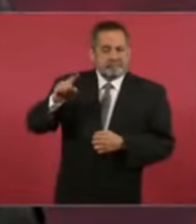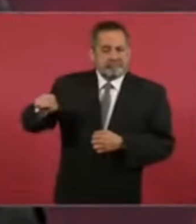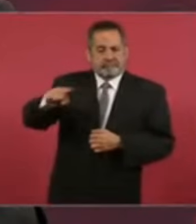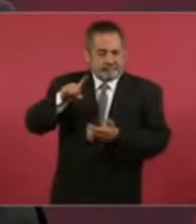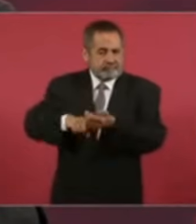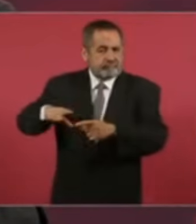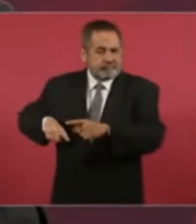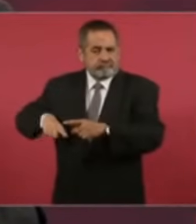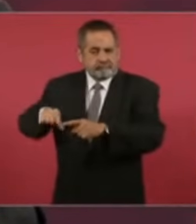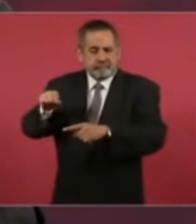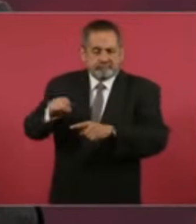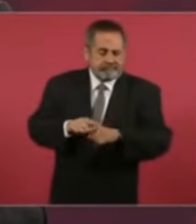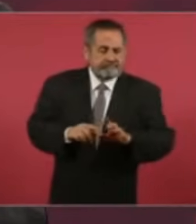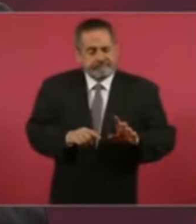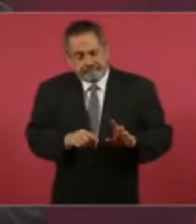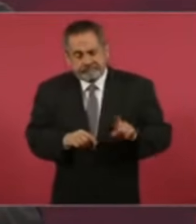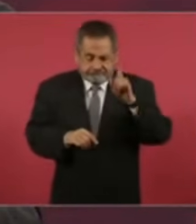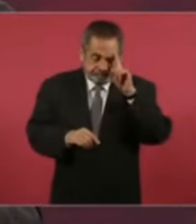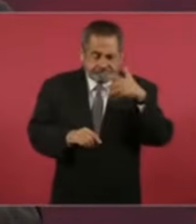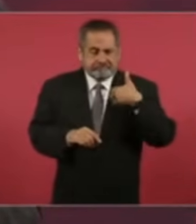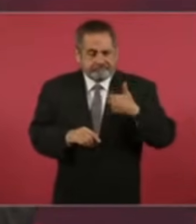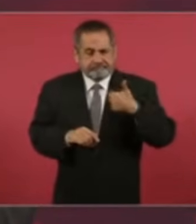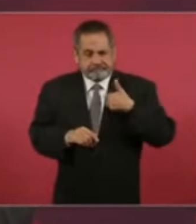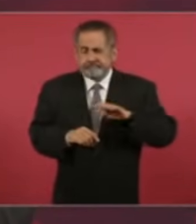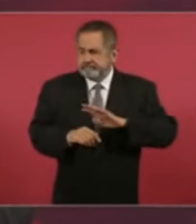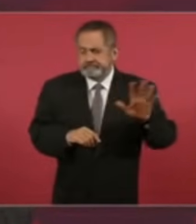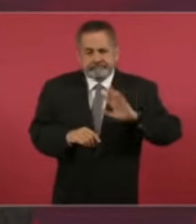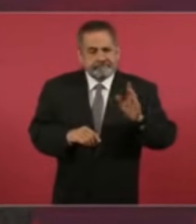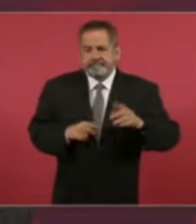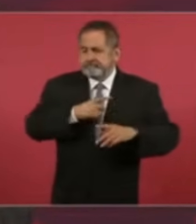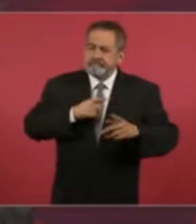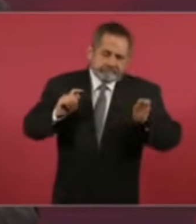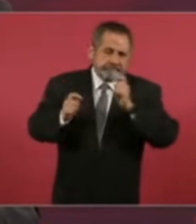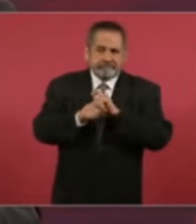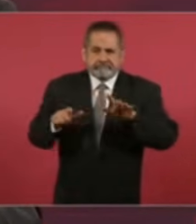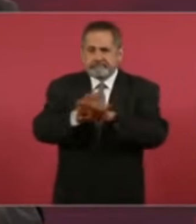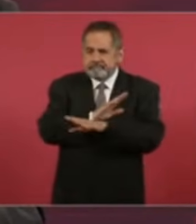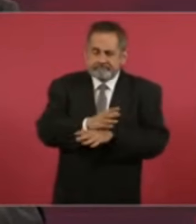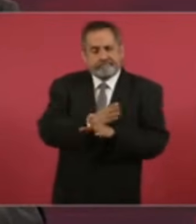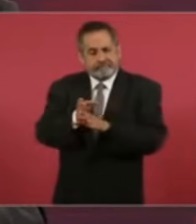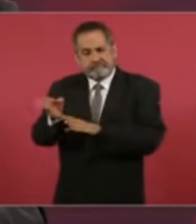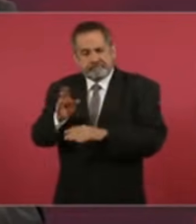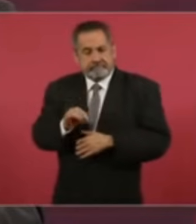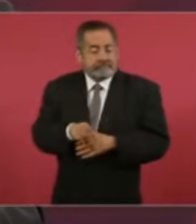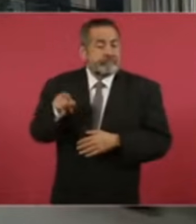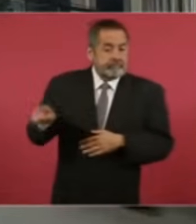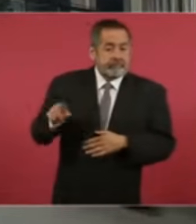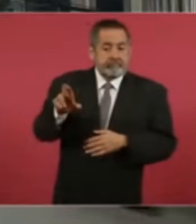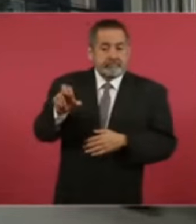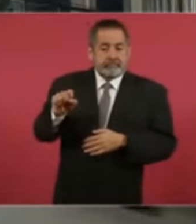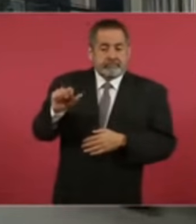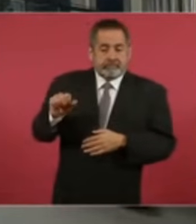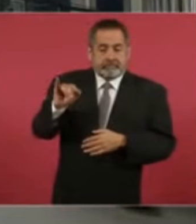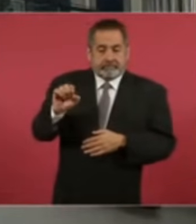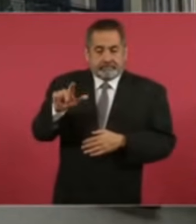que sí entienden de que las cosas tienen que cambiar. Y Rosa Isela es una de ellas, por lo